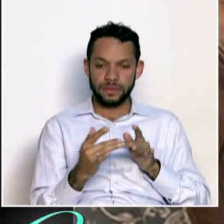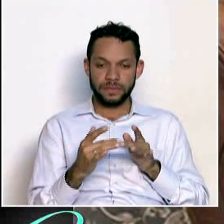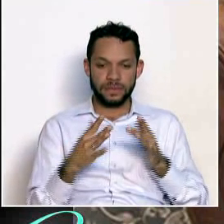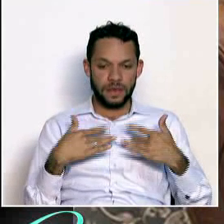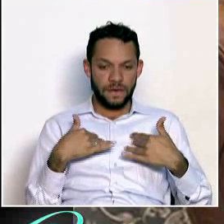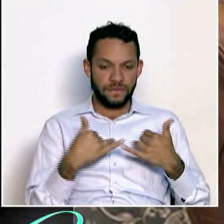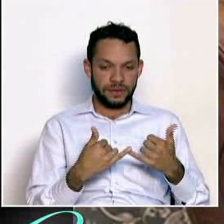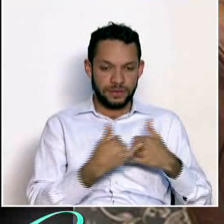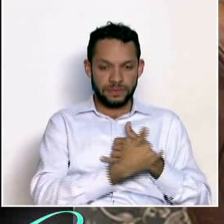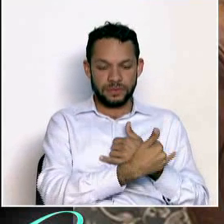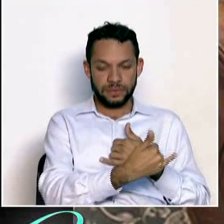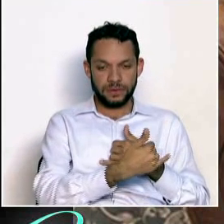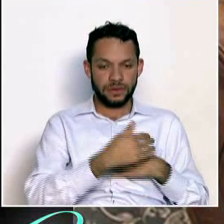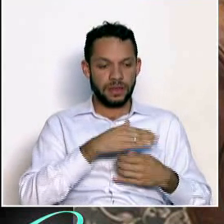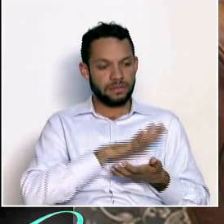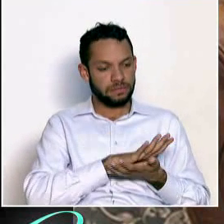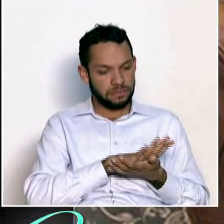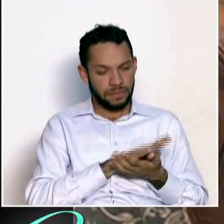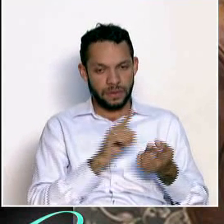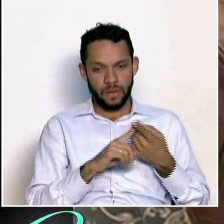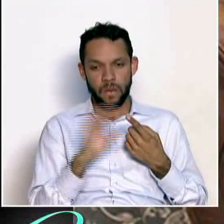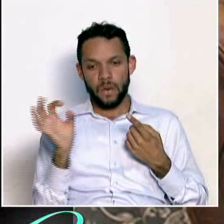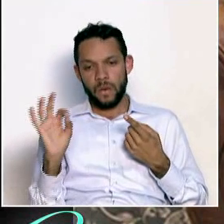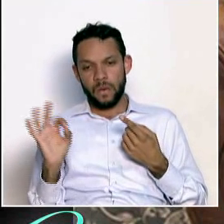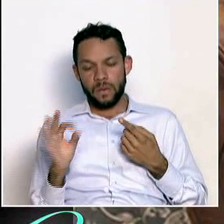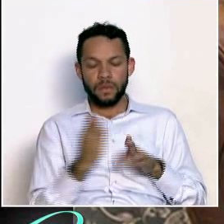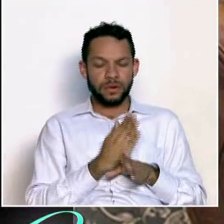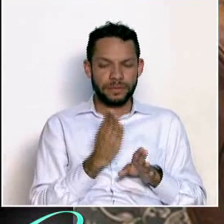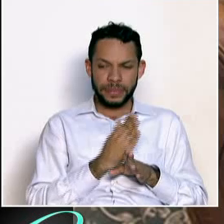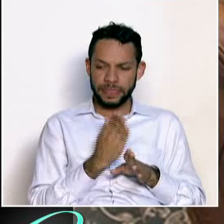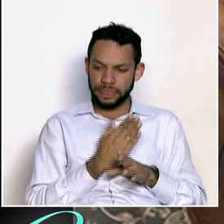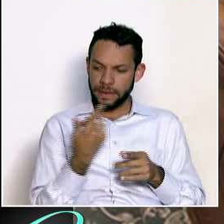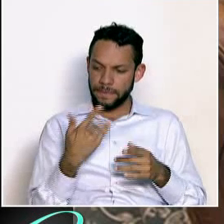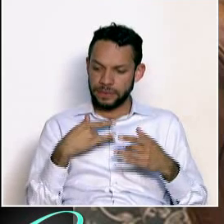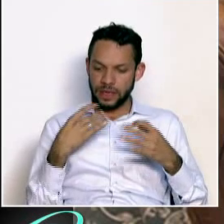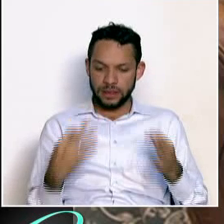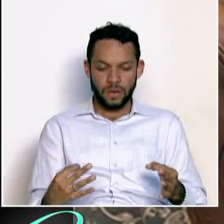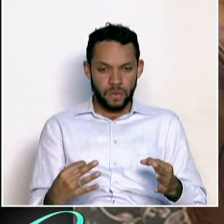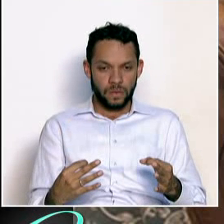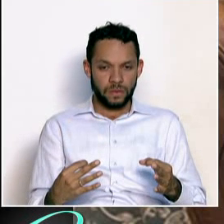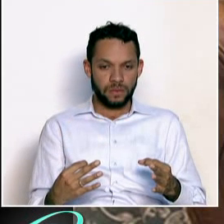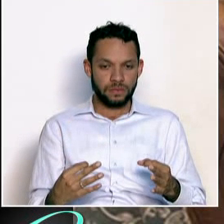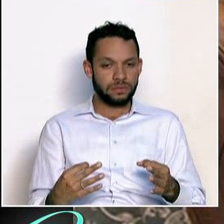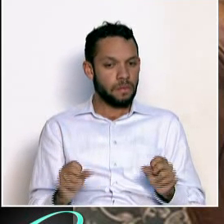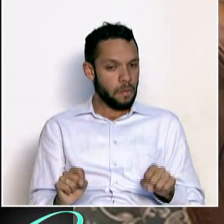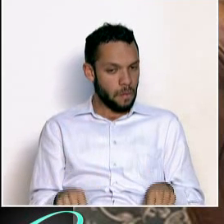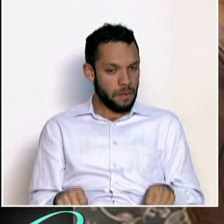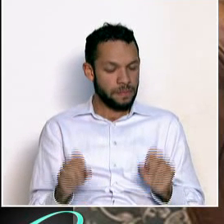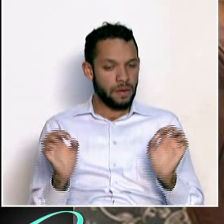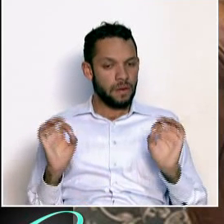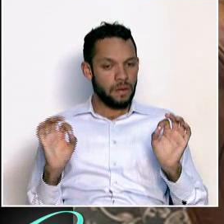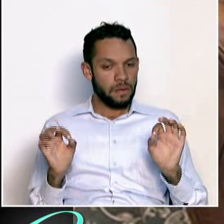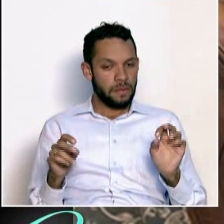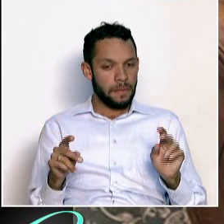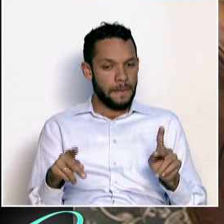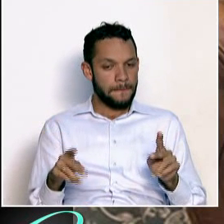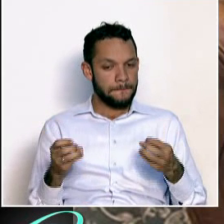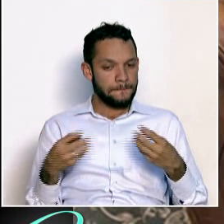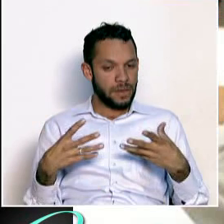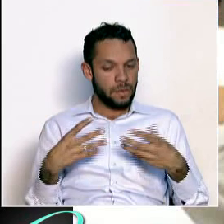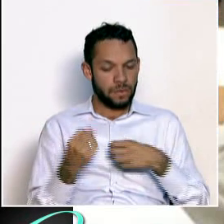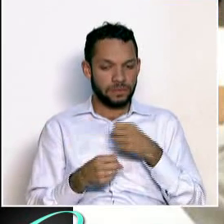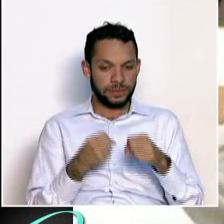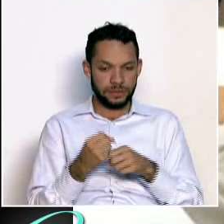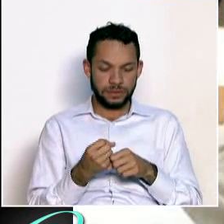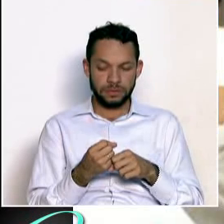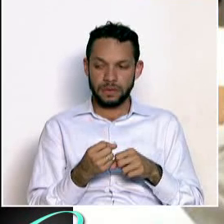feliz, estar más tranquila, tener mayor grado de seguridad y tener una vida más